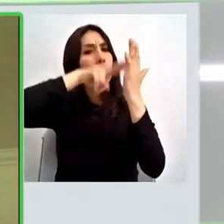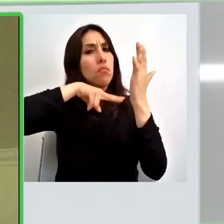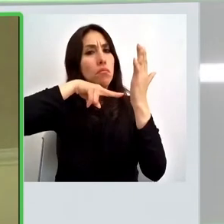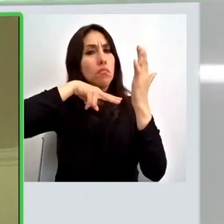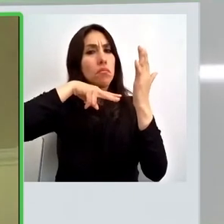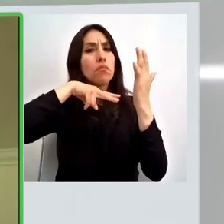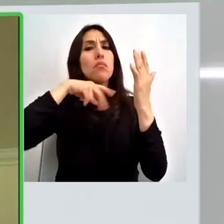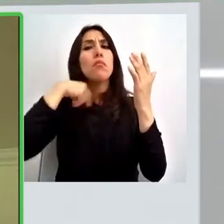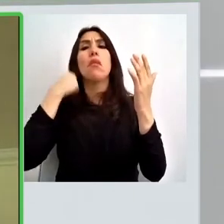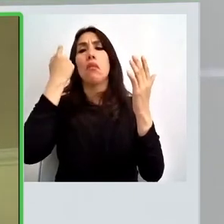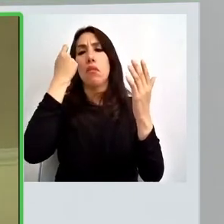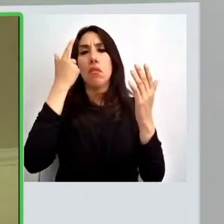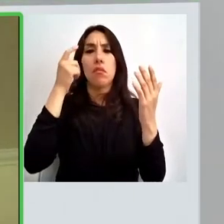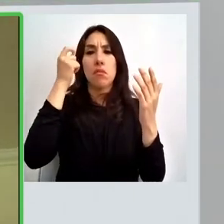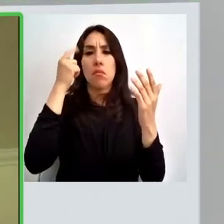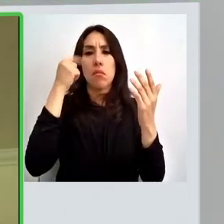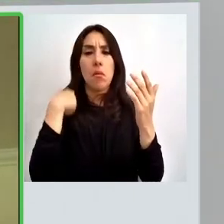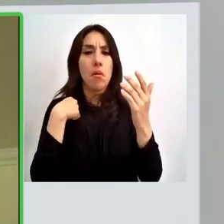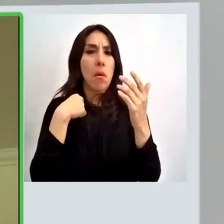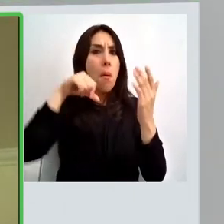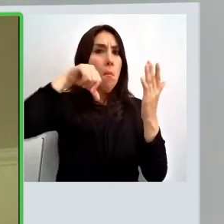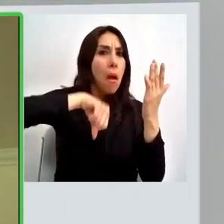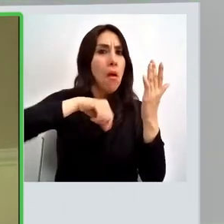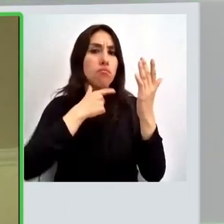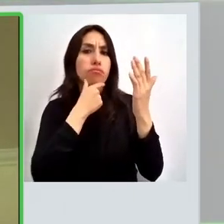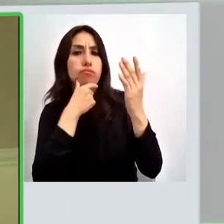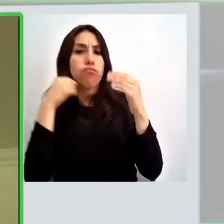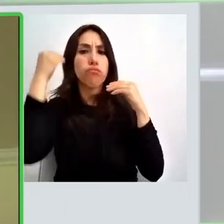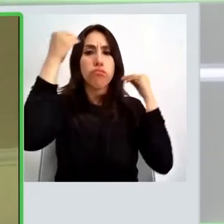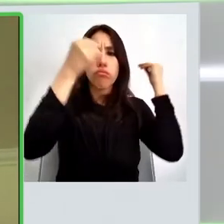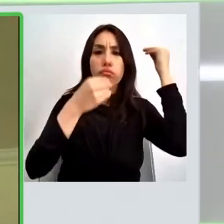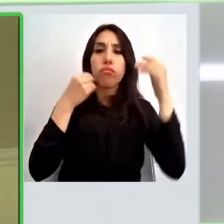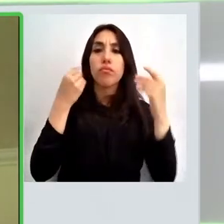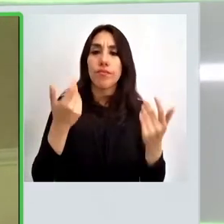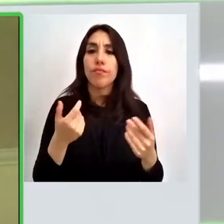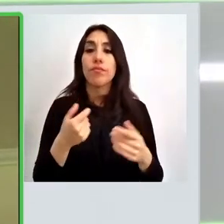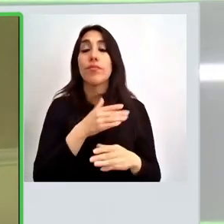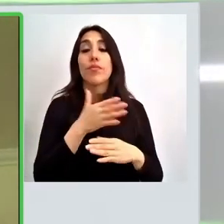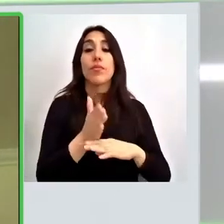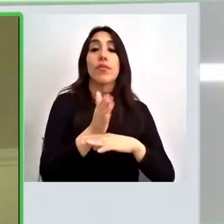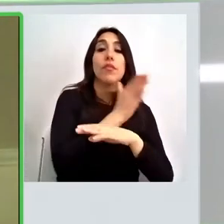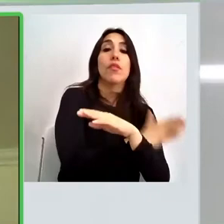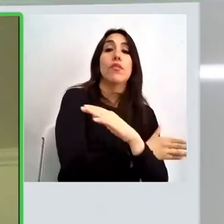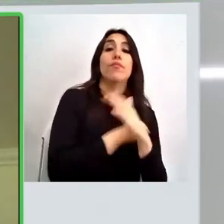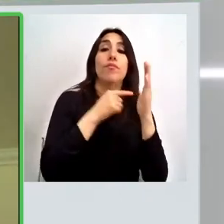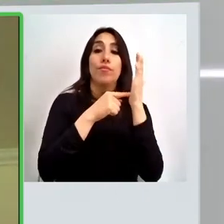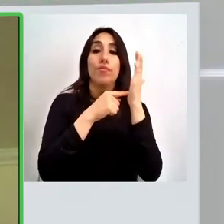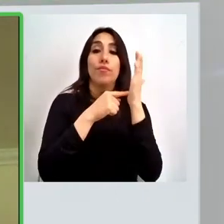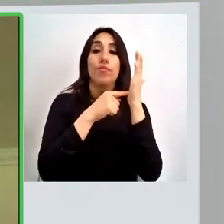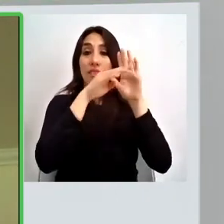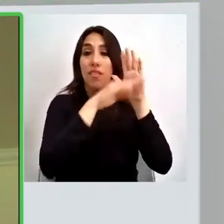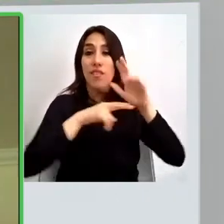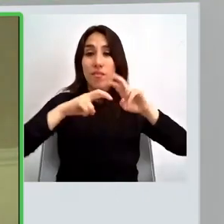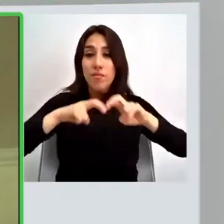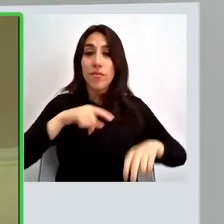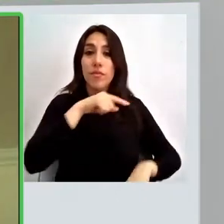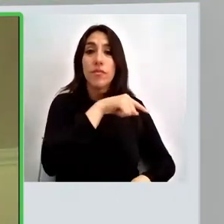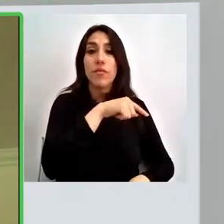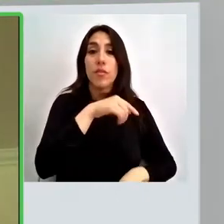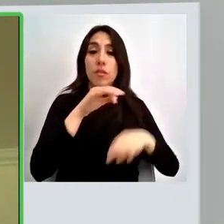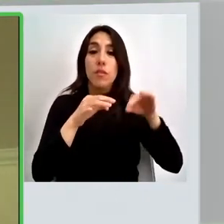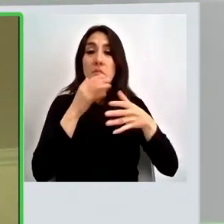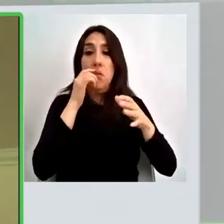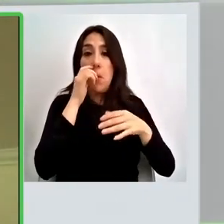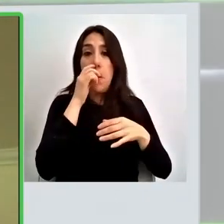para desde que había sido analizada esta ley porque fue pasada 2009